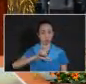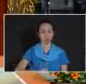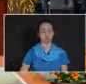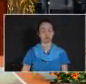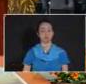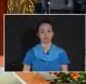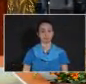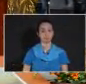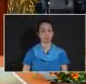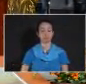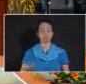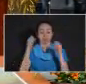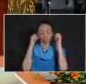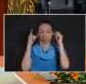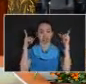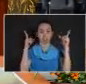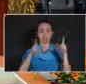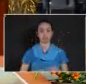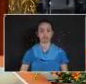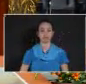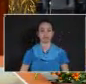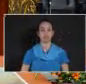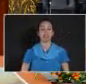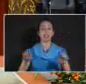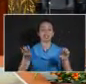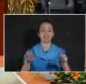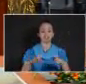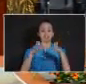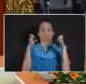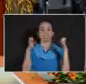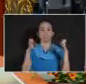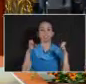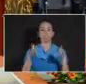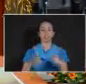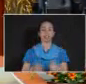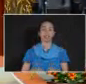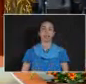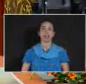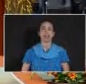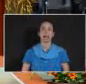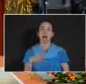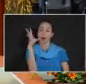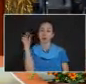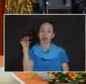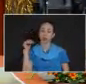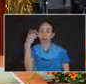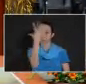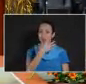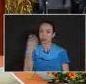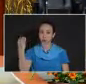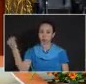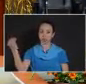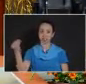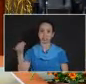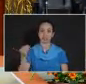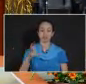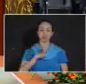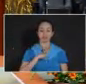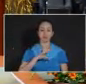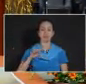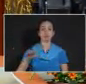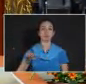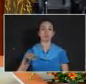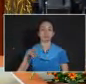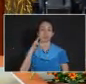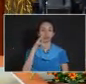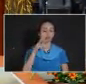Dice que qué cosa más tremenda, ¿verdad? Entonces, en el sentido espiritual, tenemos que entender que hay gente que eso es lo que